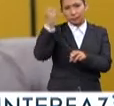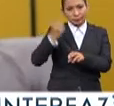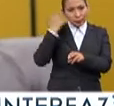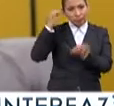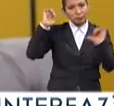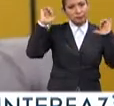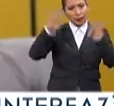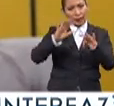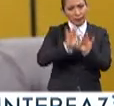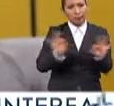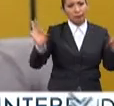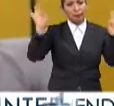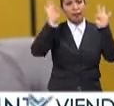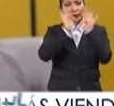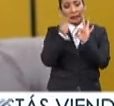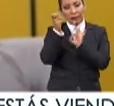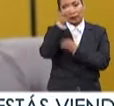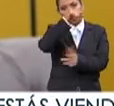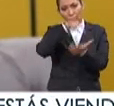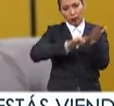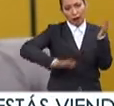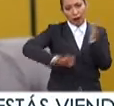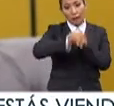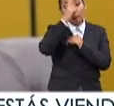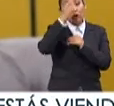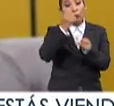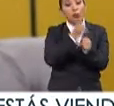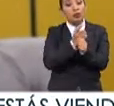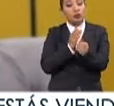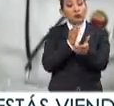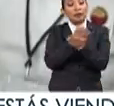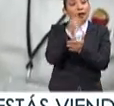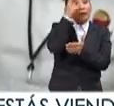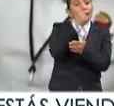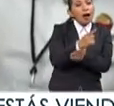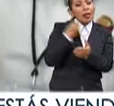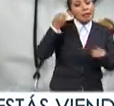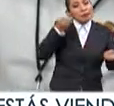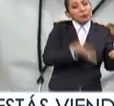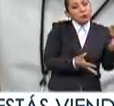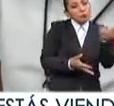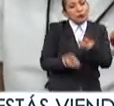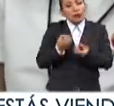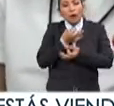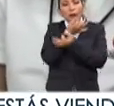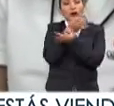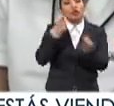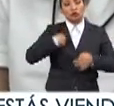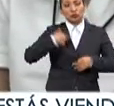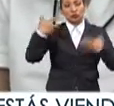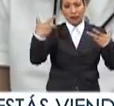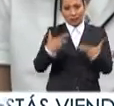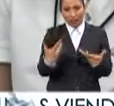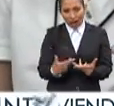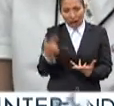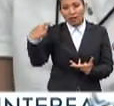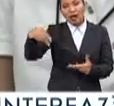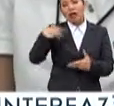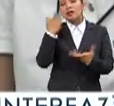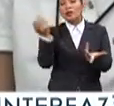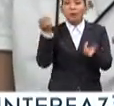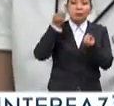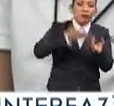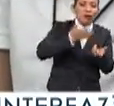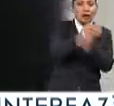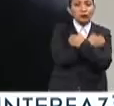creo que es importante este espacio porque es la oportunidad para intercambiar y dar a conocer lo que estamos haciendo las producciones